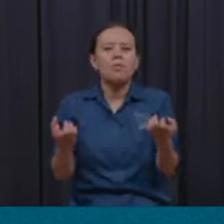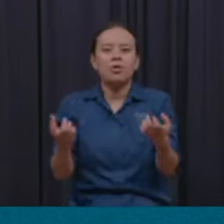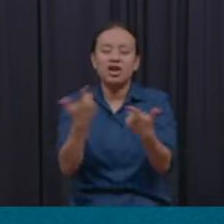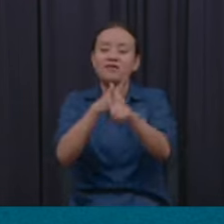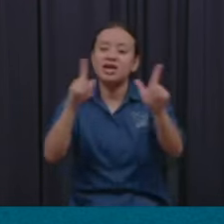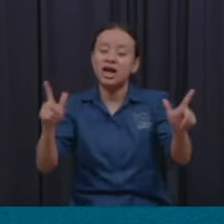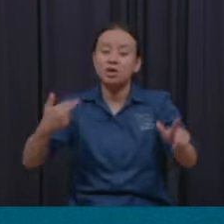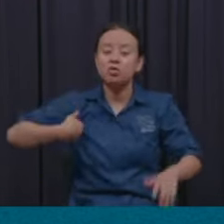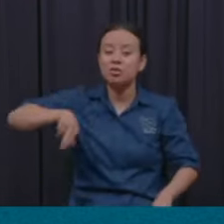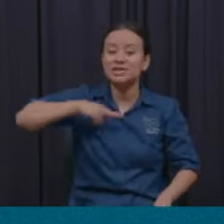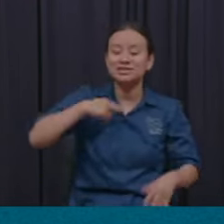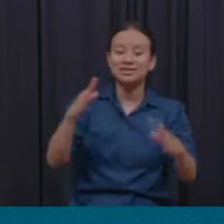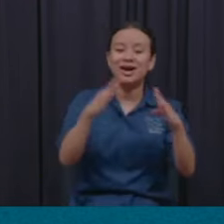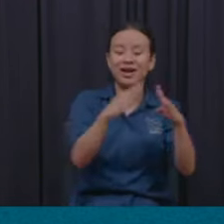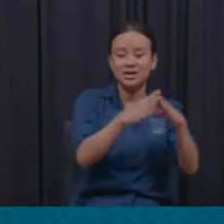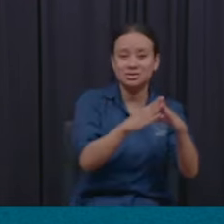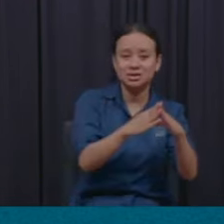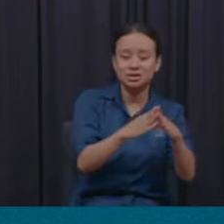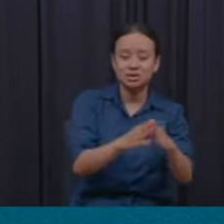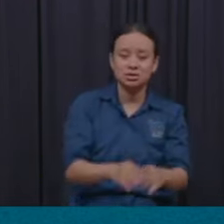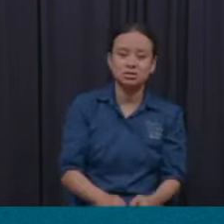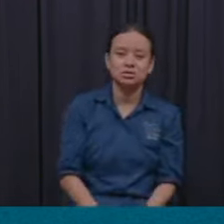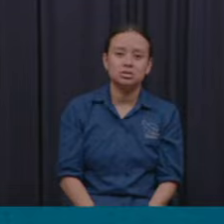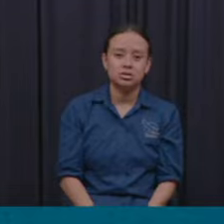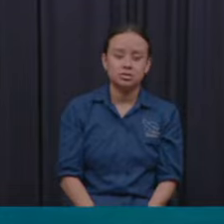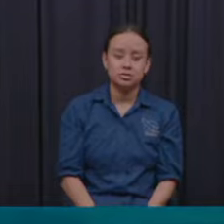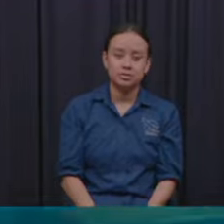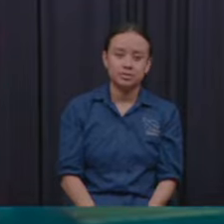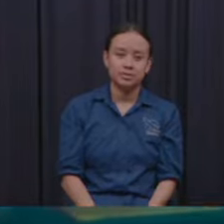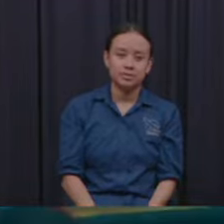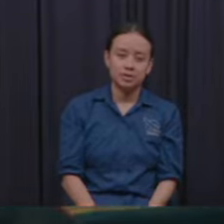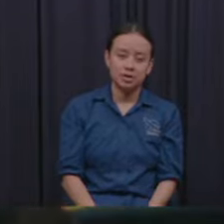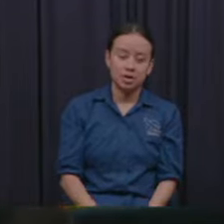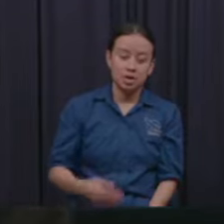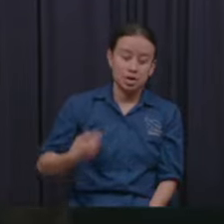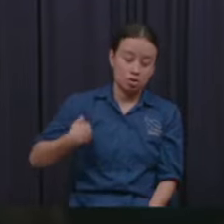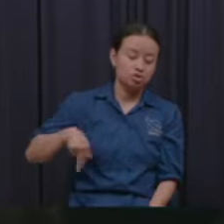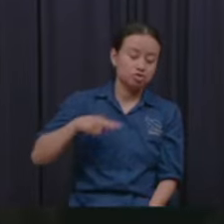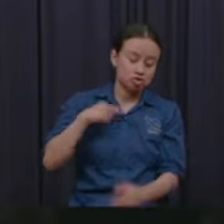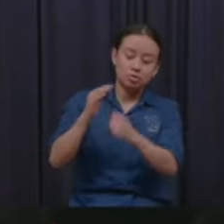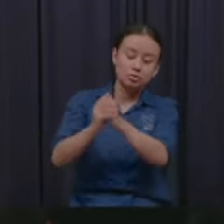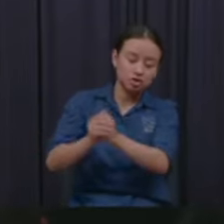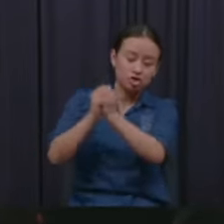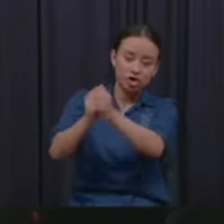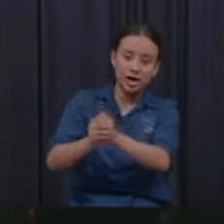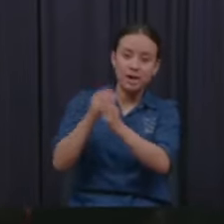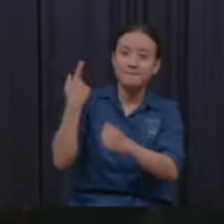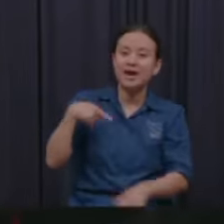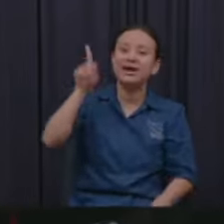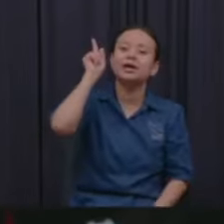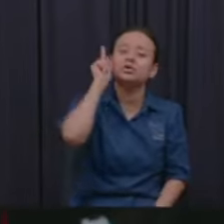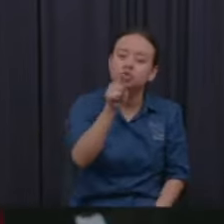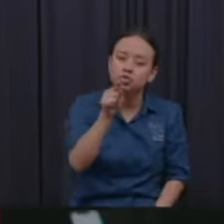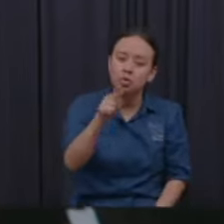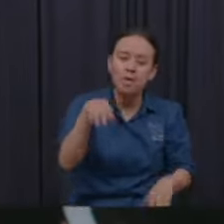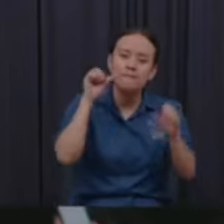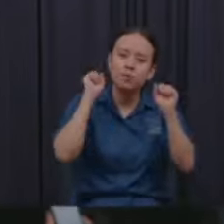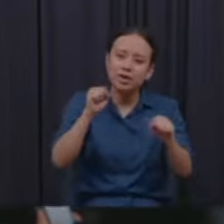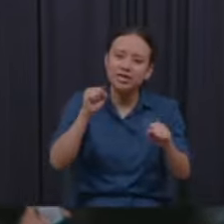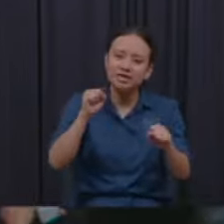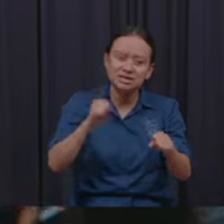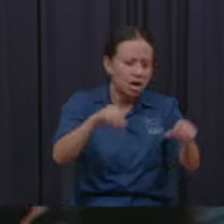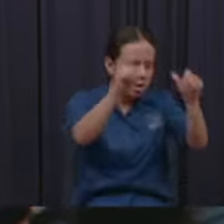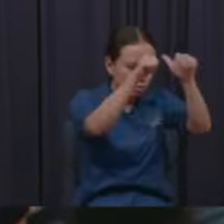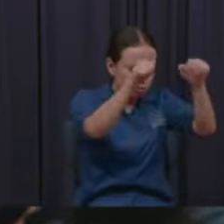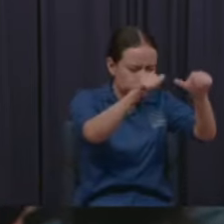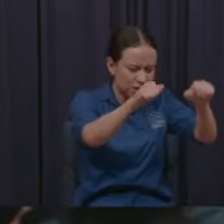acciones, porque aquí vamos a orar para que tú recibas la autoridad, la visión, para que puedas detectar qué es lo que